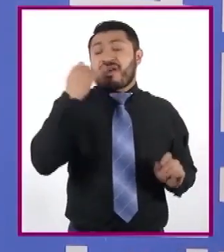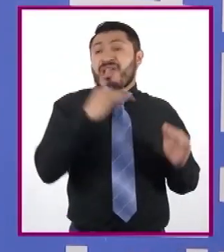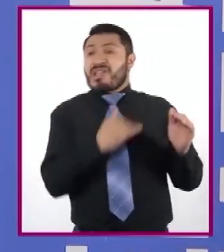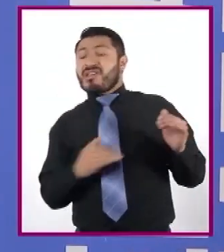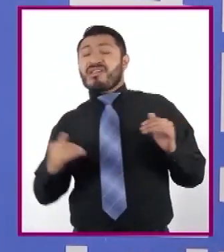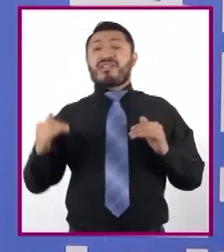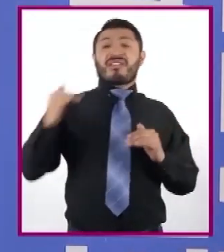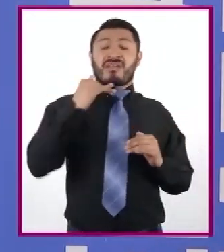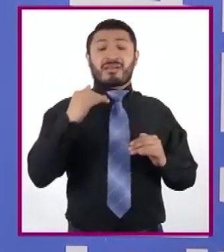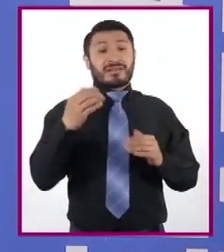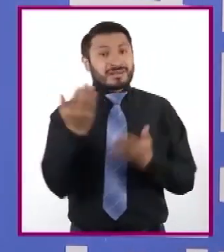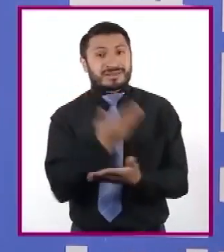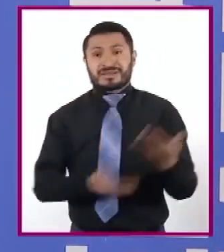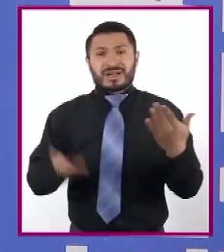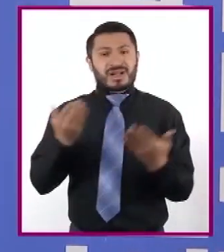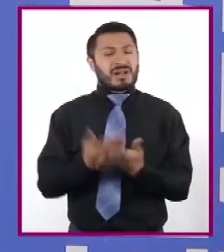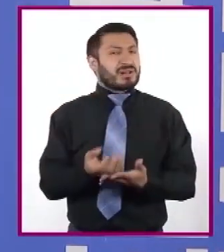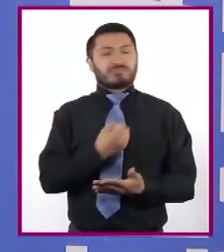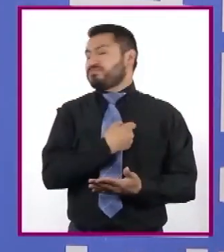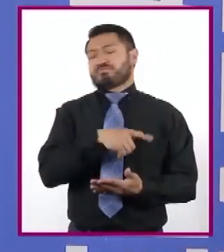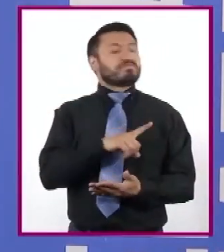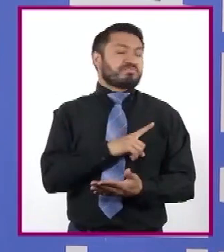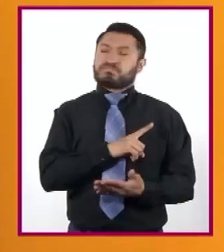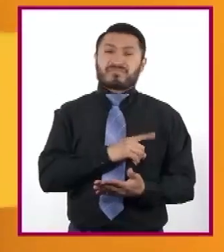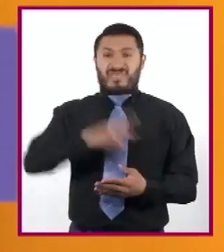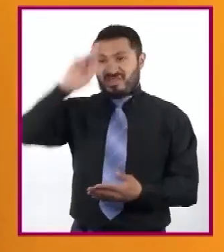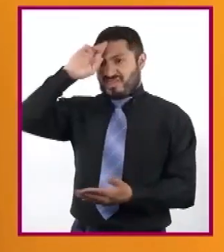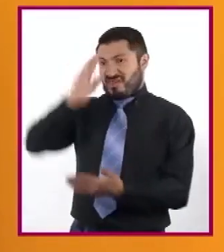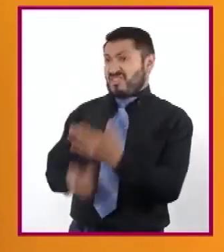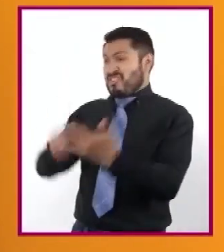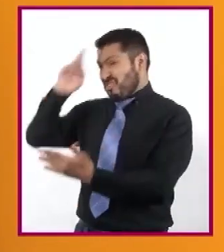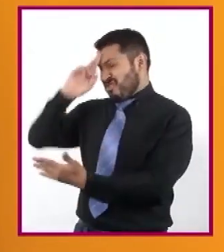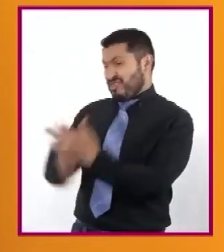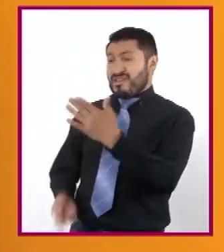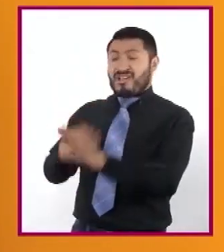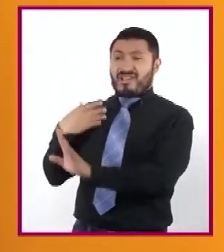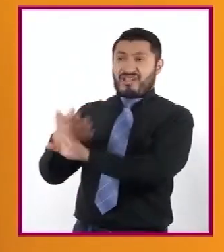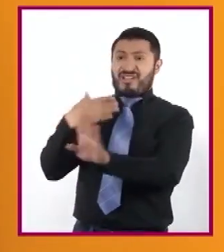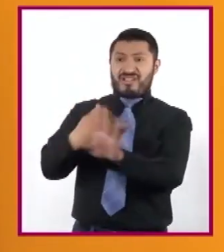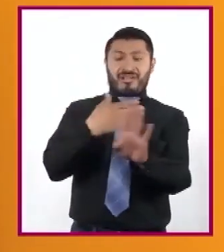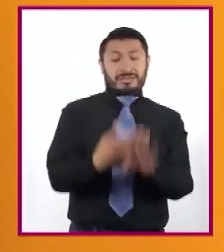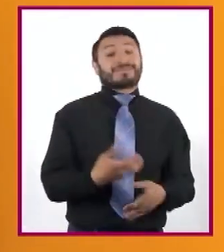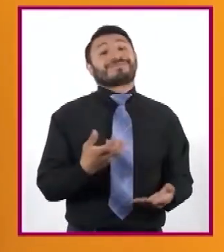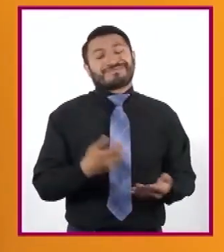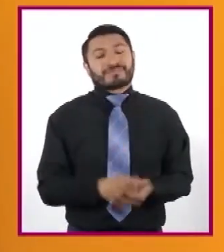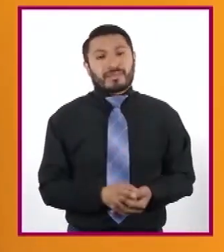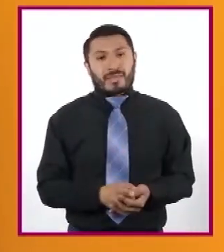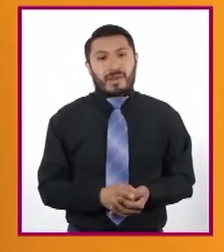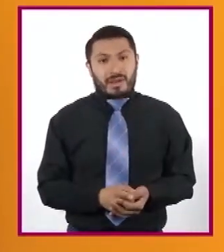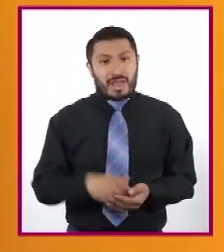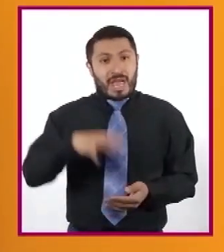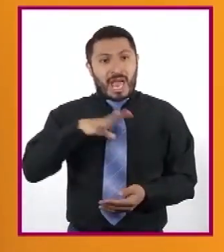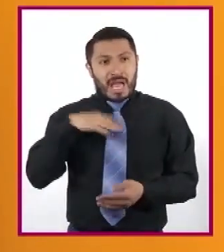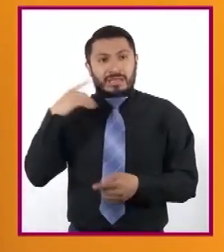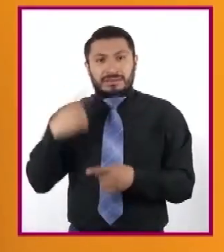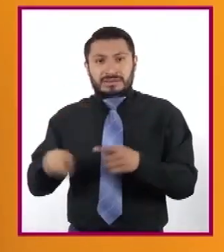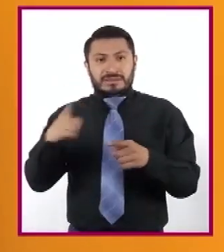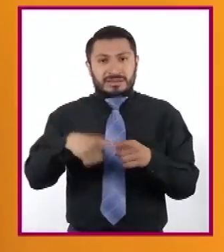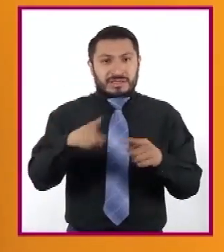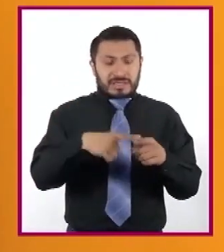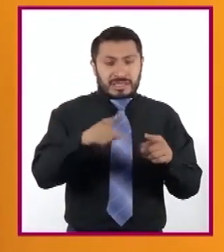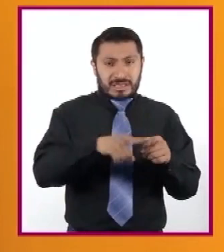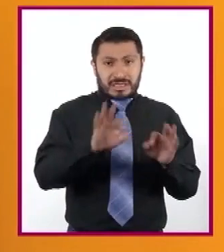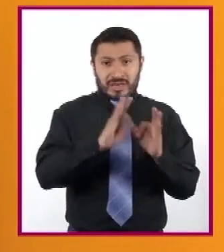convivencia sana y respetuosa entre los hablantes. Debido a las variantes del español, en muchas ocasiones se origina